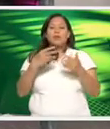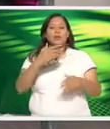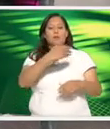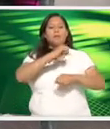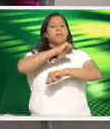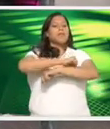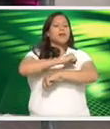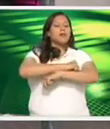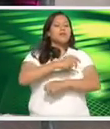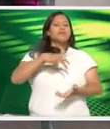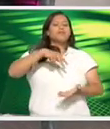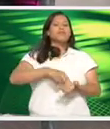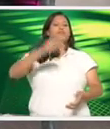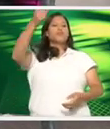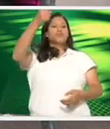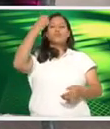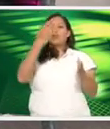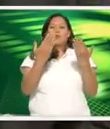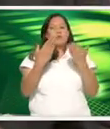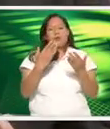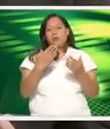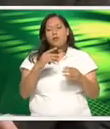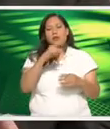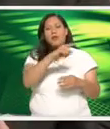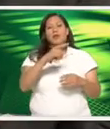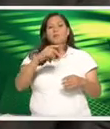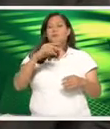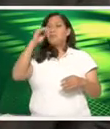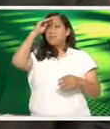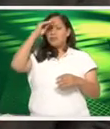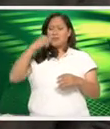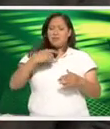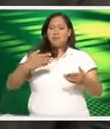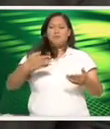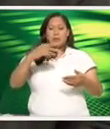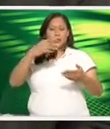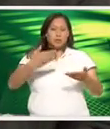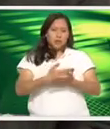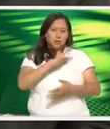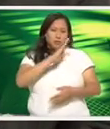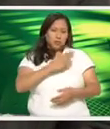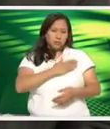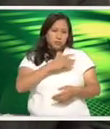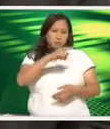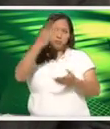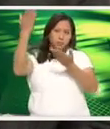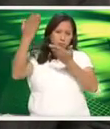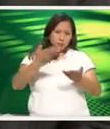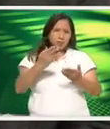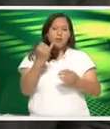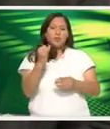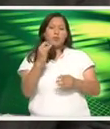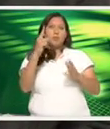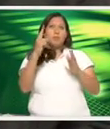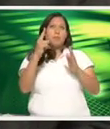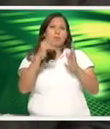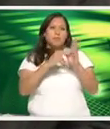al balcón ni una arenga. Lo hace porque él se cree muy mexicano cuando llega en ese año. Llega él en junio